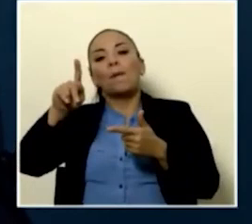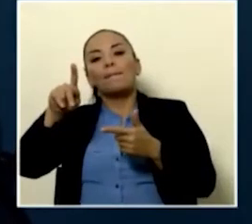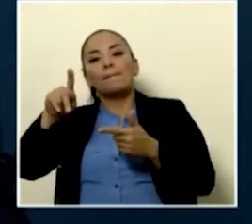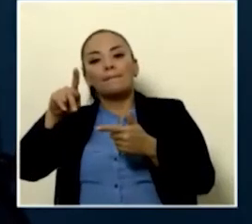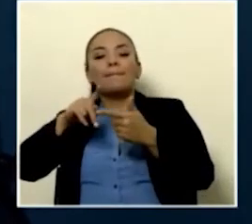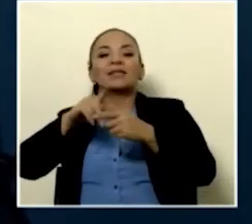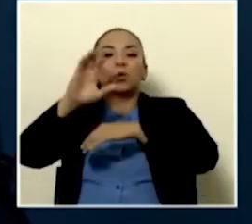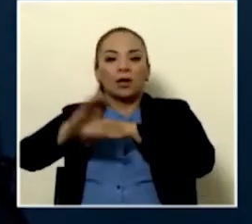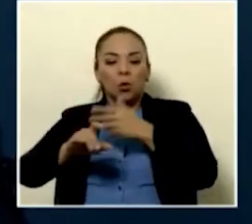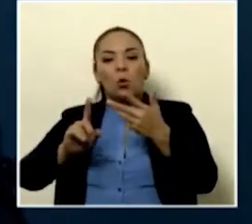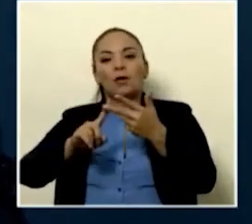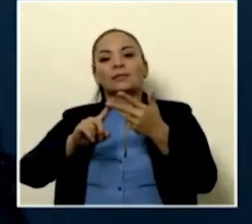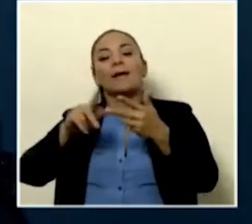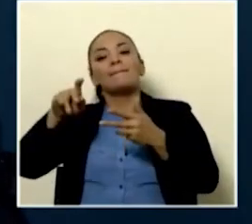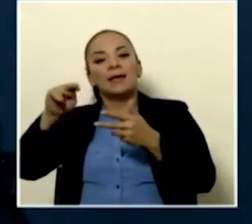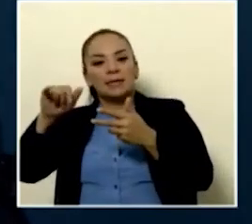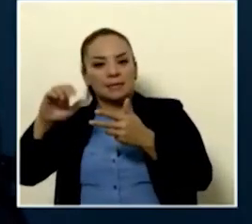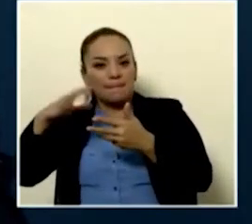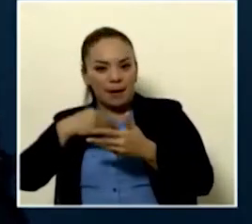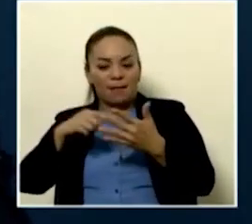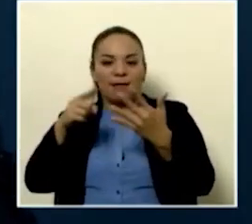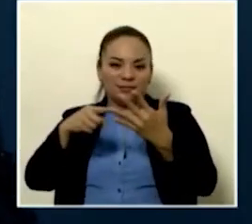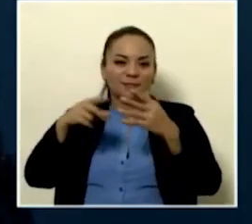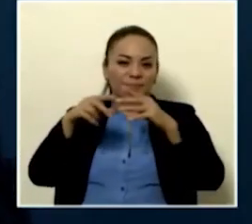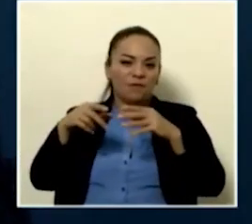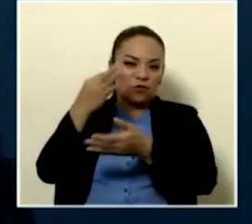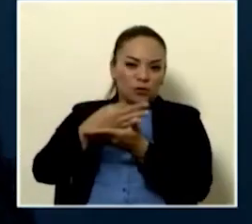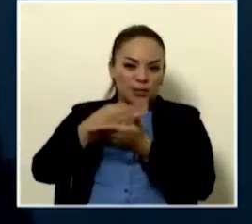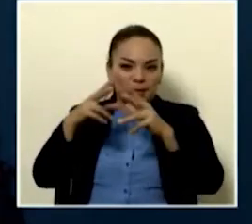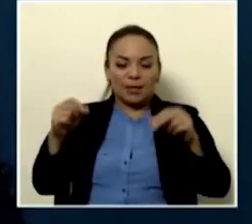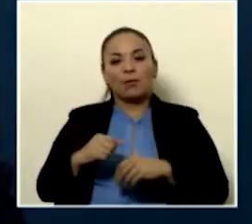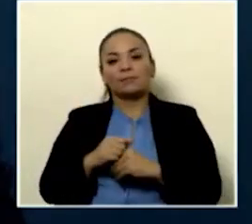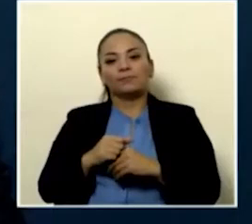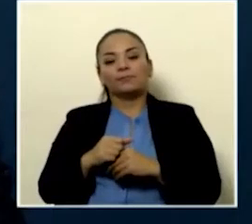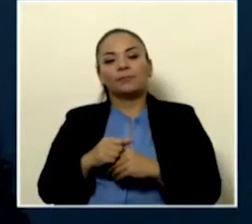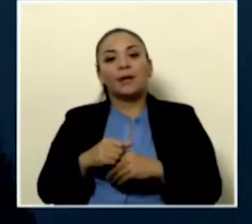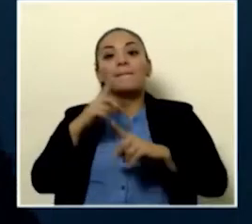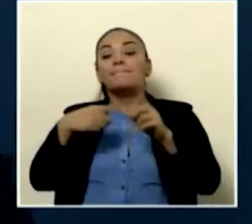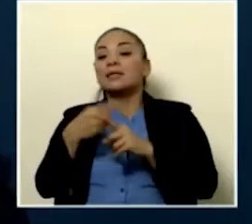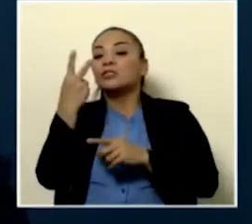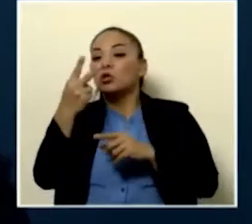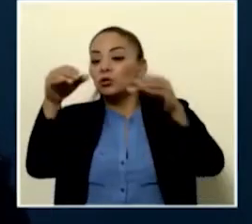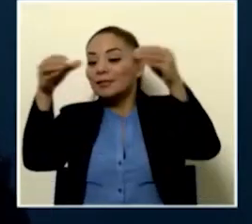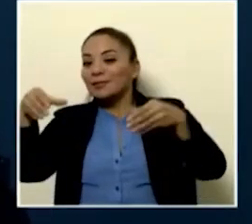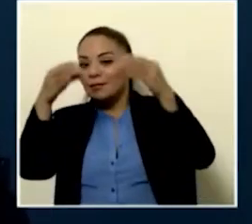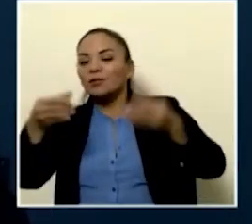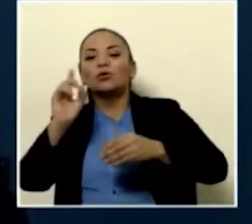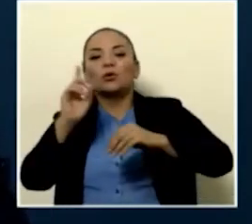Blancas. 24 horas de funcionamiento. Y vamos a tener 2 escáneres móviles en los